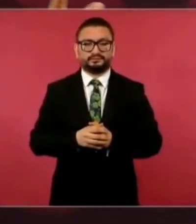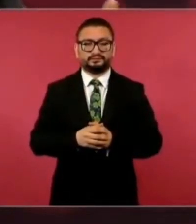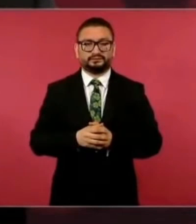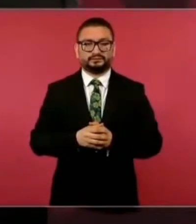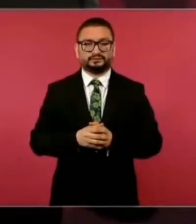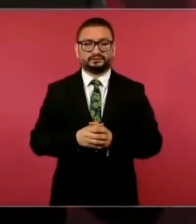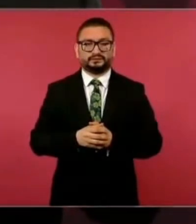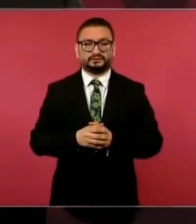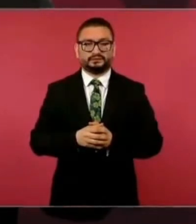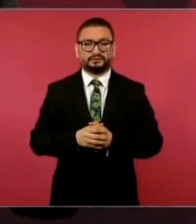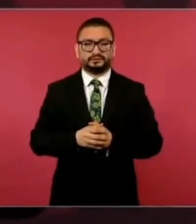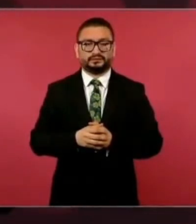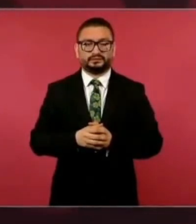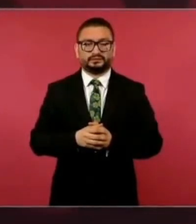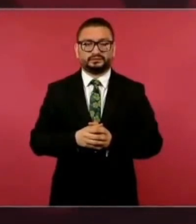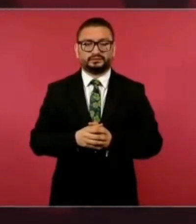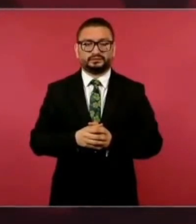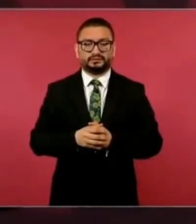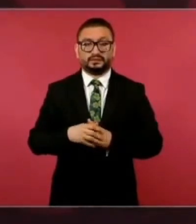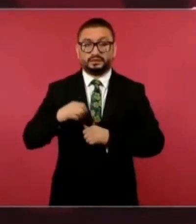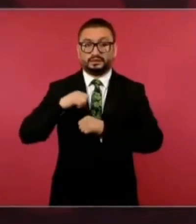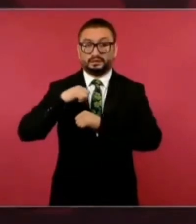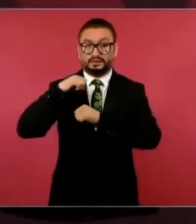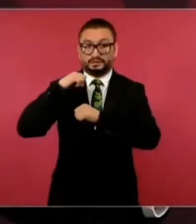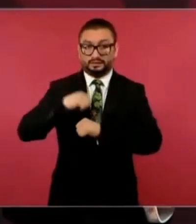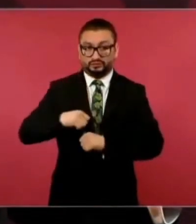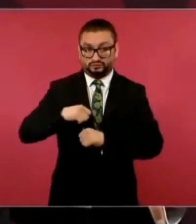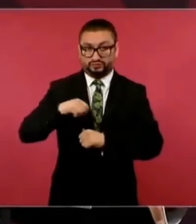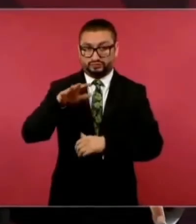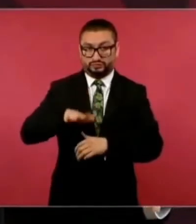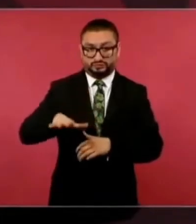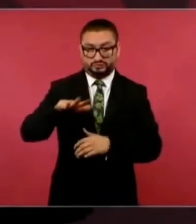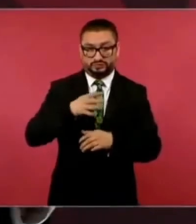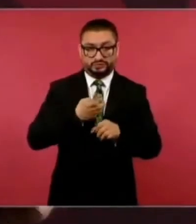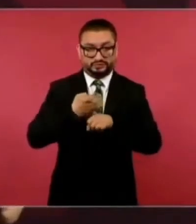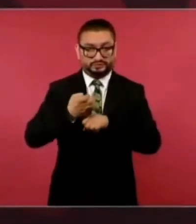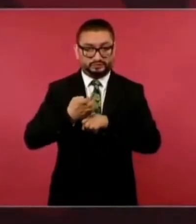fueron las autoridades locales